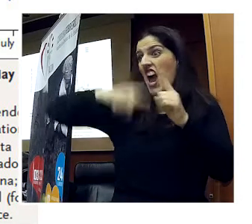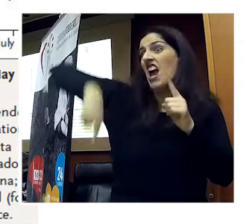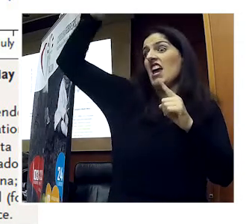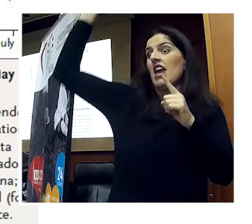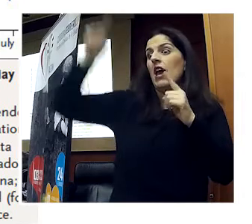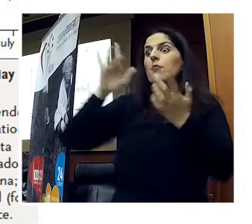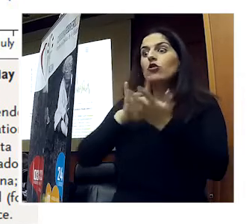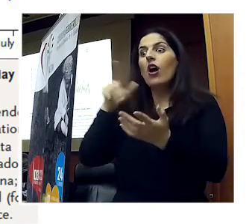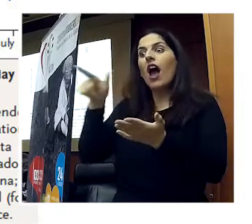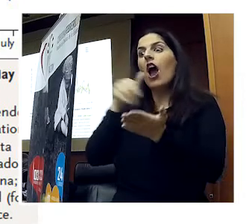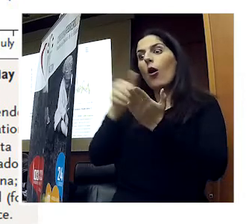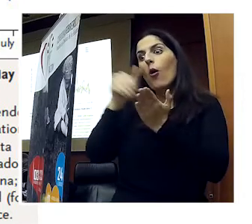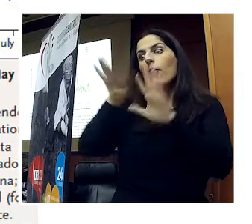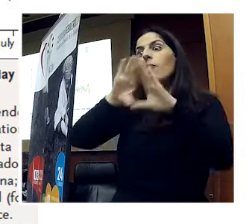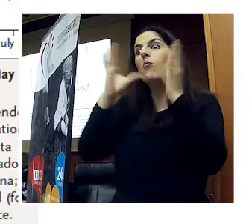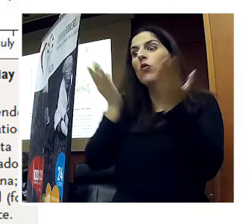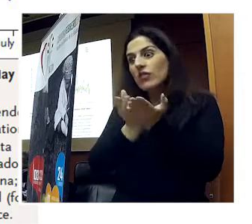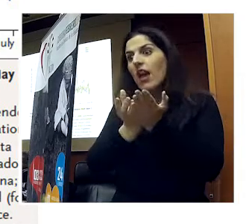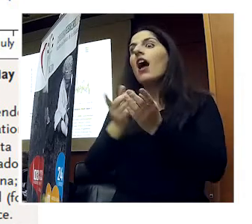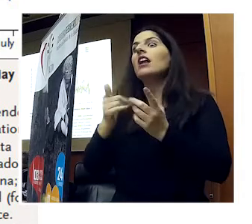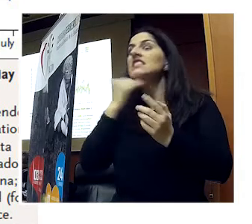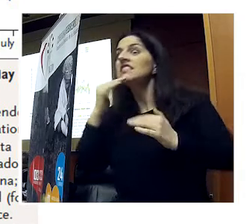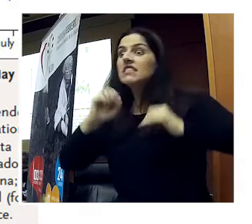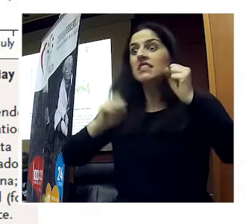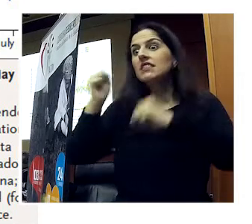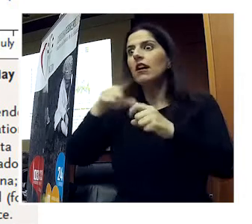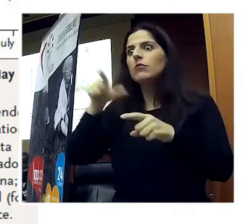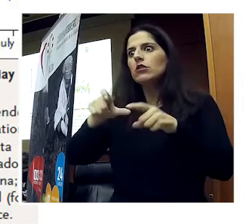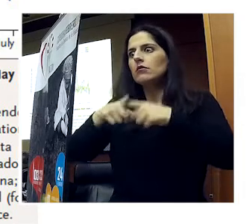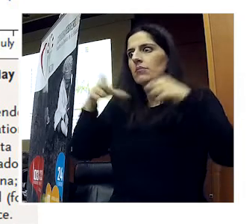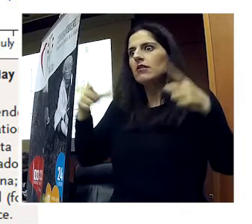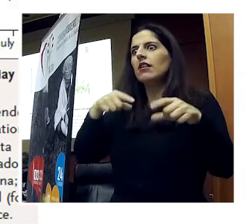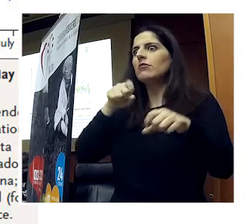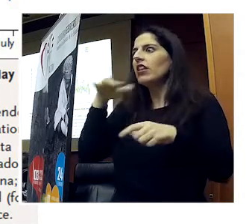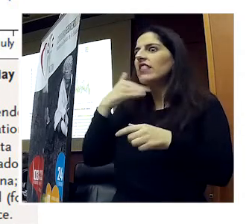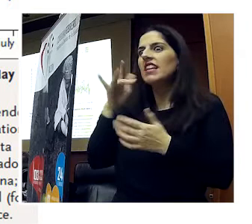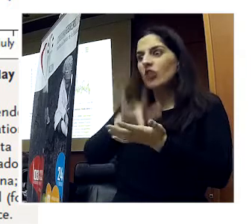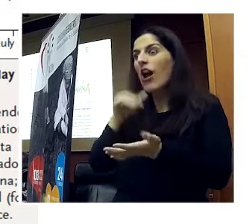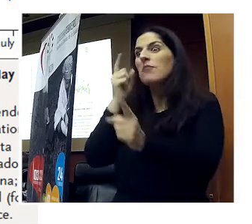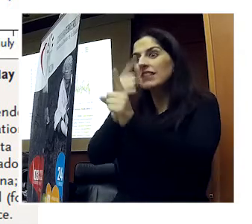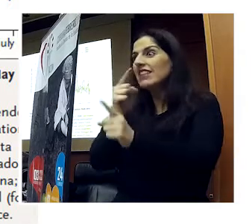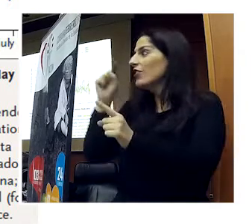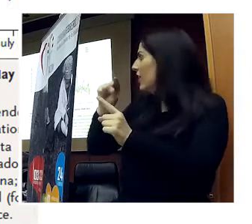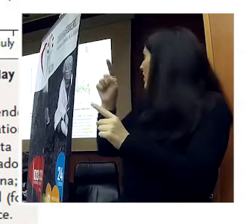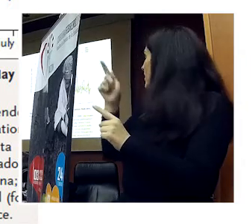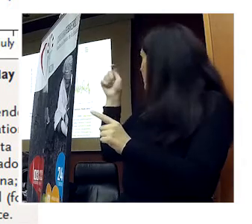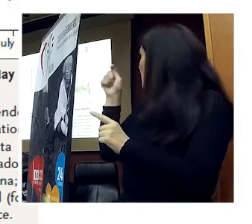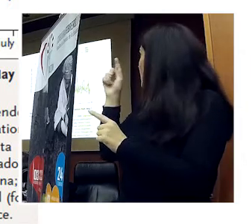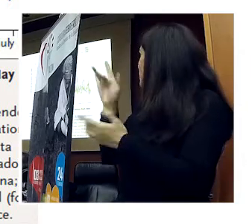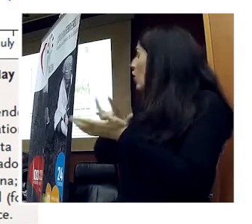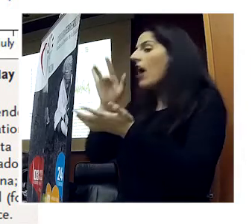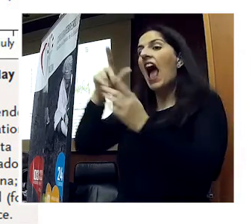roja, que son el año 2006, que es cuando se celebró el Mundial, y estos eran los días en los que se celebraban los partidos en los que jugaba